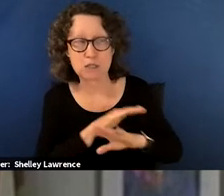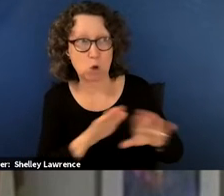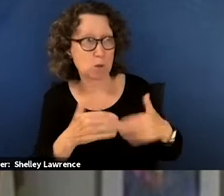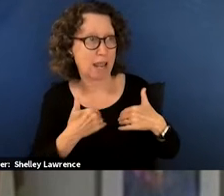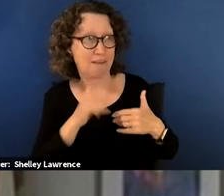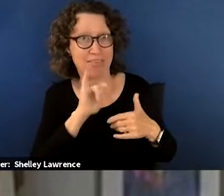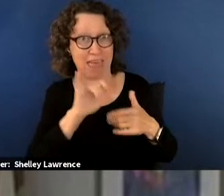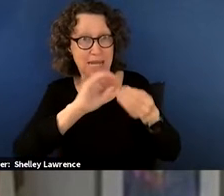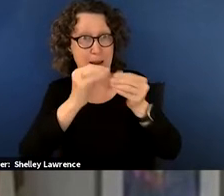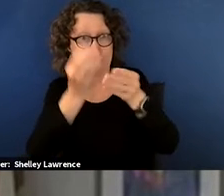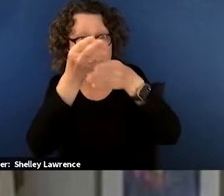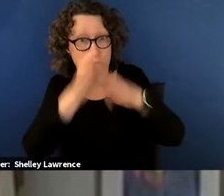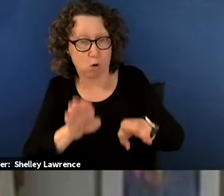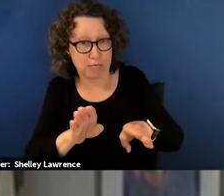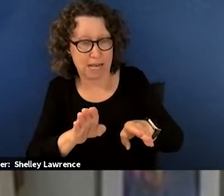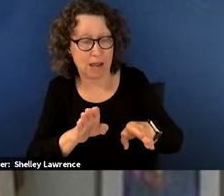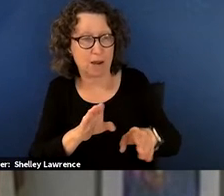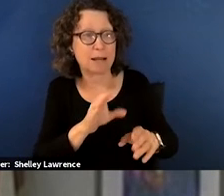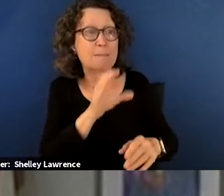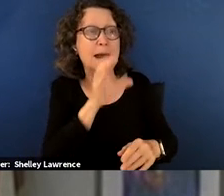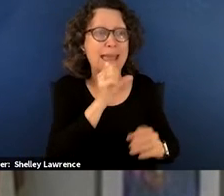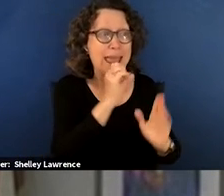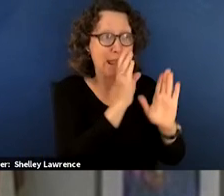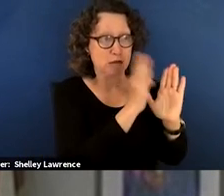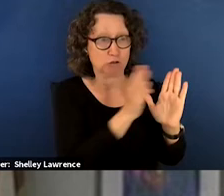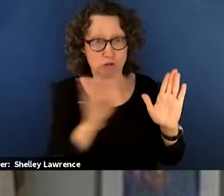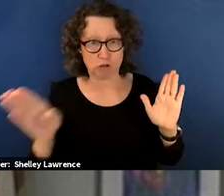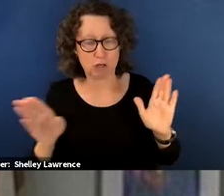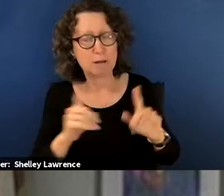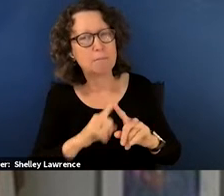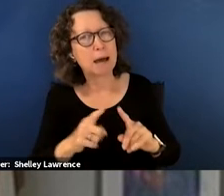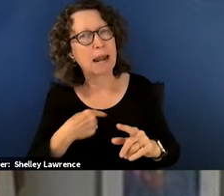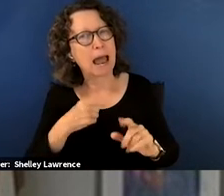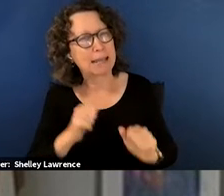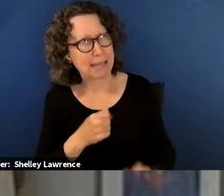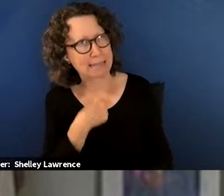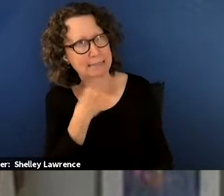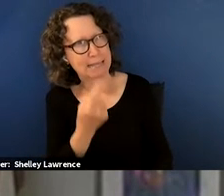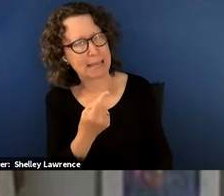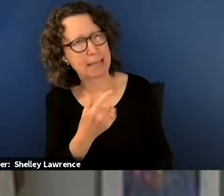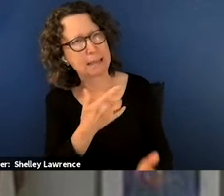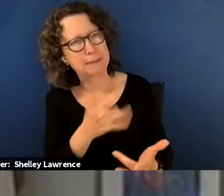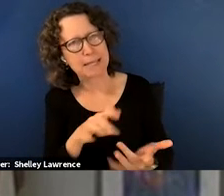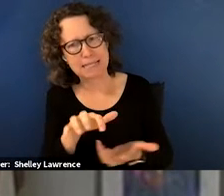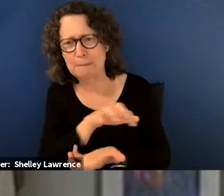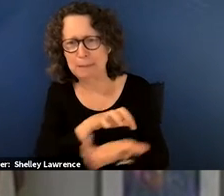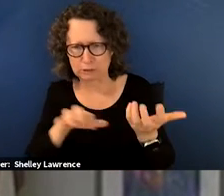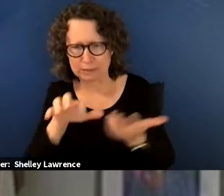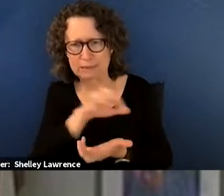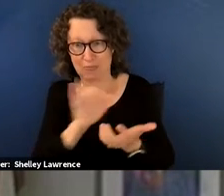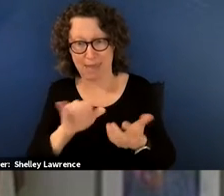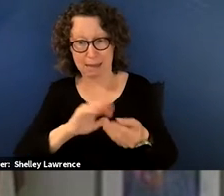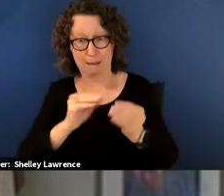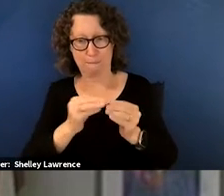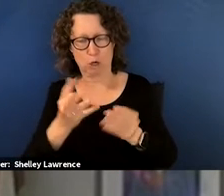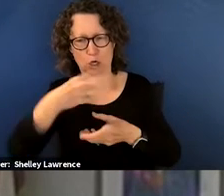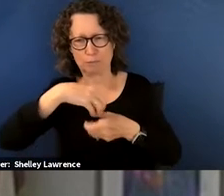números. No tengo esa información dividida por nivel de edad, pero es una